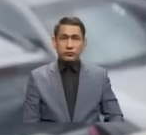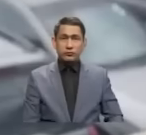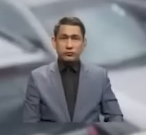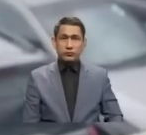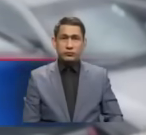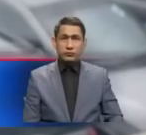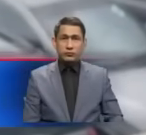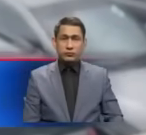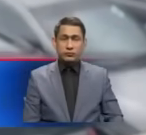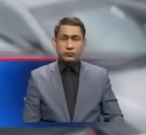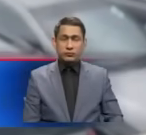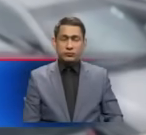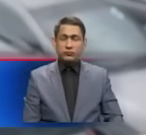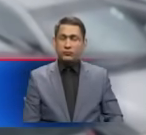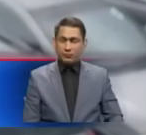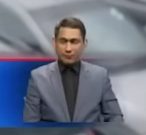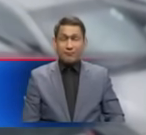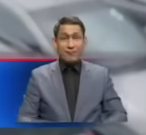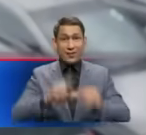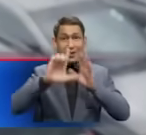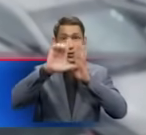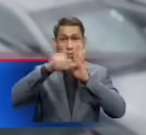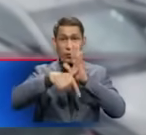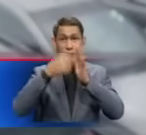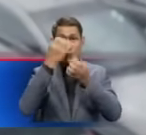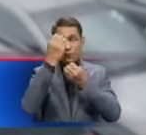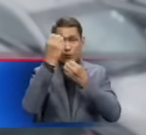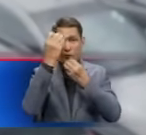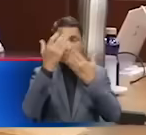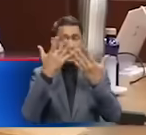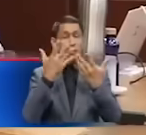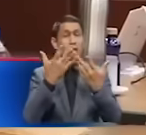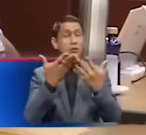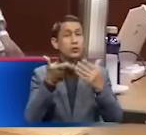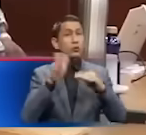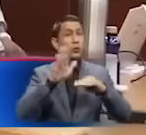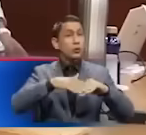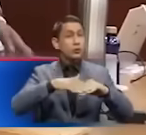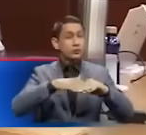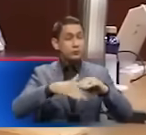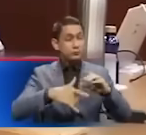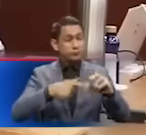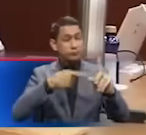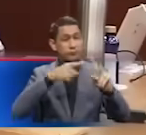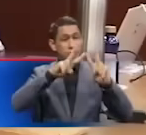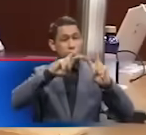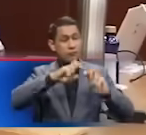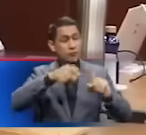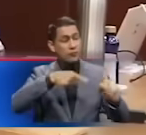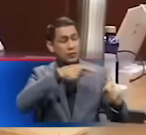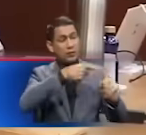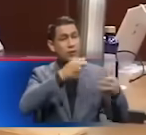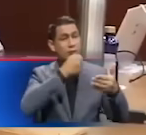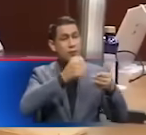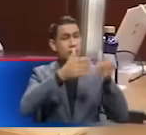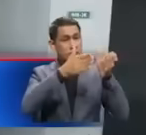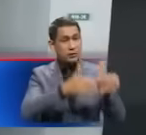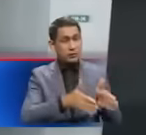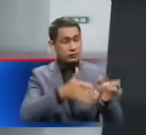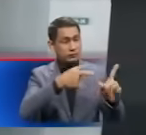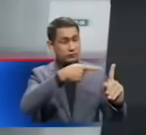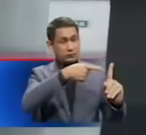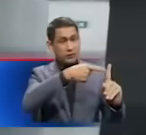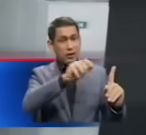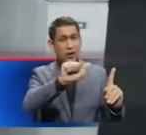Así es, amigos televidentes, compañeros, en pocos minutos más le vamos a contar información detallada sobre la investigación que inició Fiscalía General del Estado